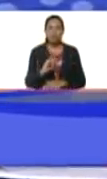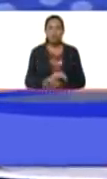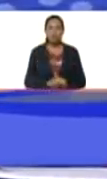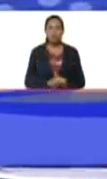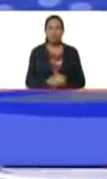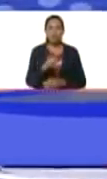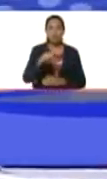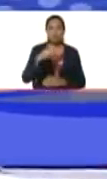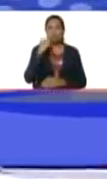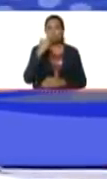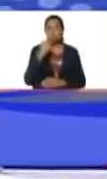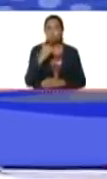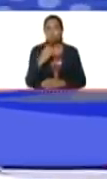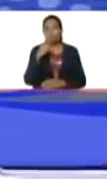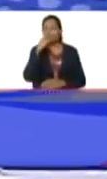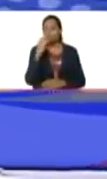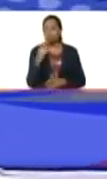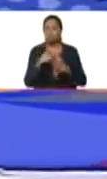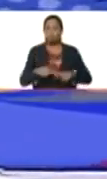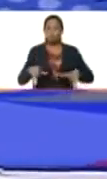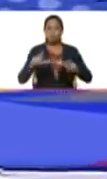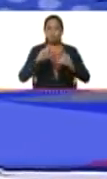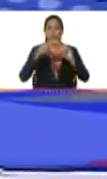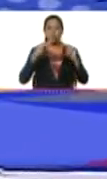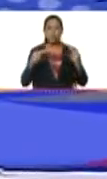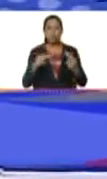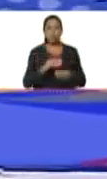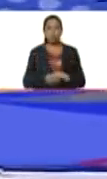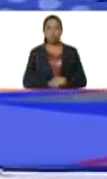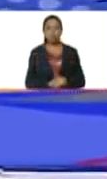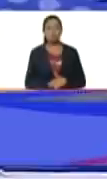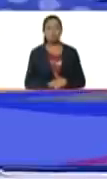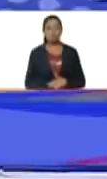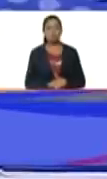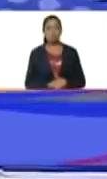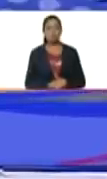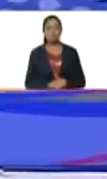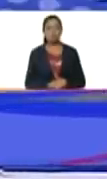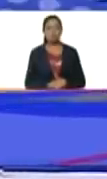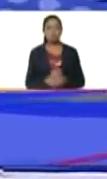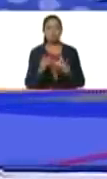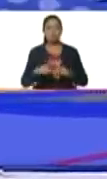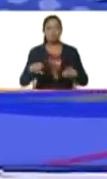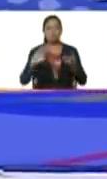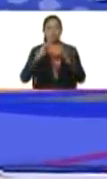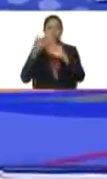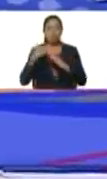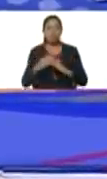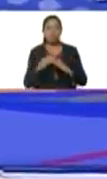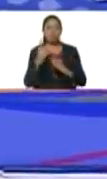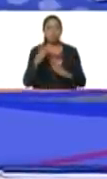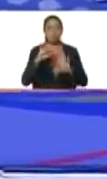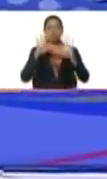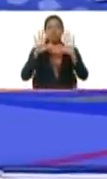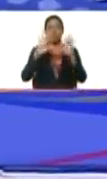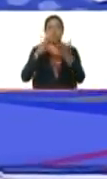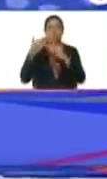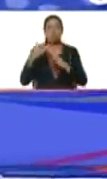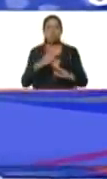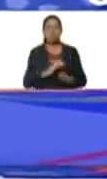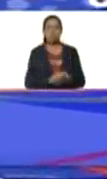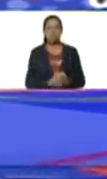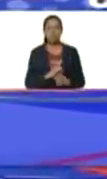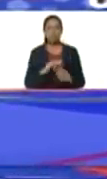dices tú. Aquí sí, en el cuadrante. En el cuadrante. En el cuadrante comunitario tenemos 10, somos de 10 comunidades. ¿Ese cuadrante